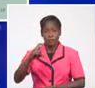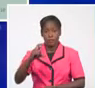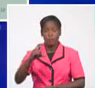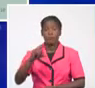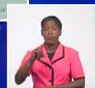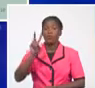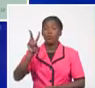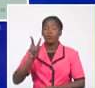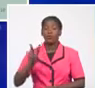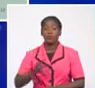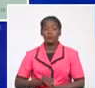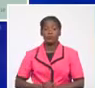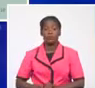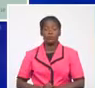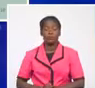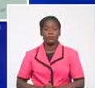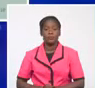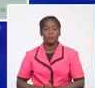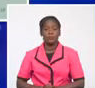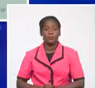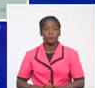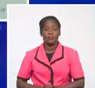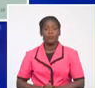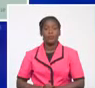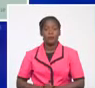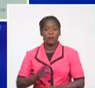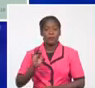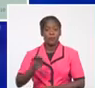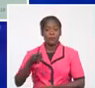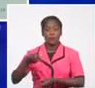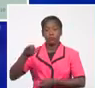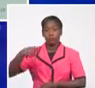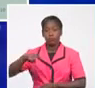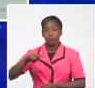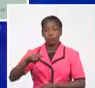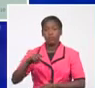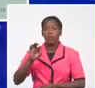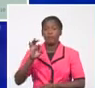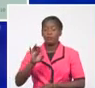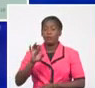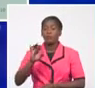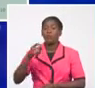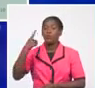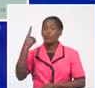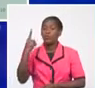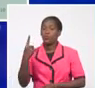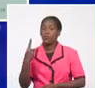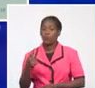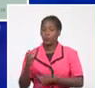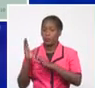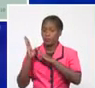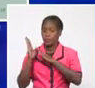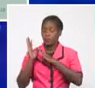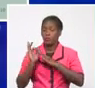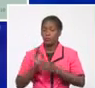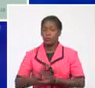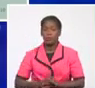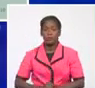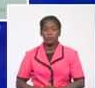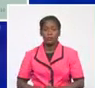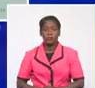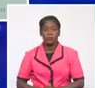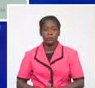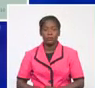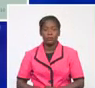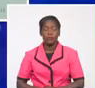uno, y Nicaragua, Camajuaní, Placetas y Ranchuelo con 1 cada uno. Santi